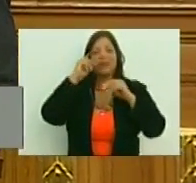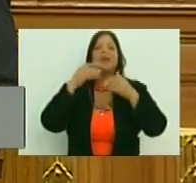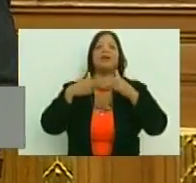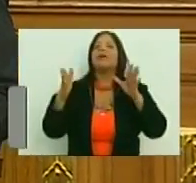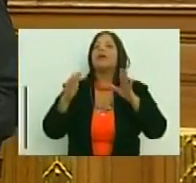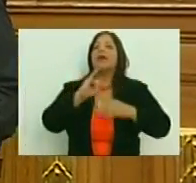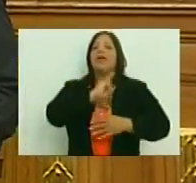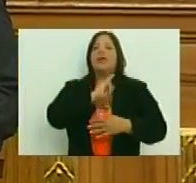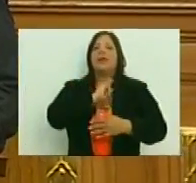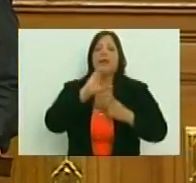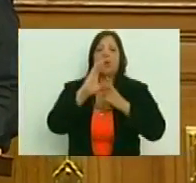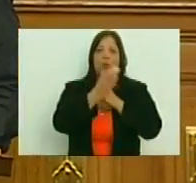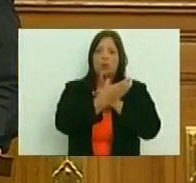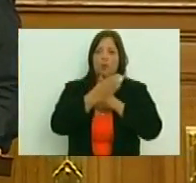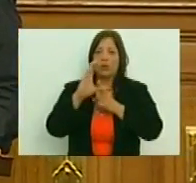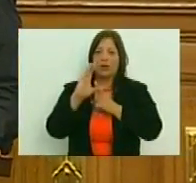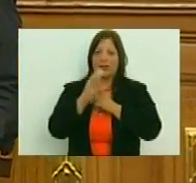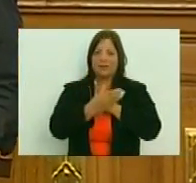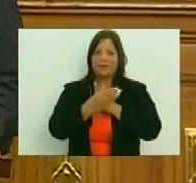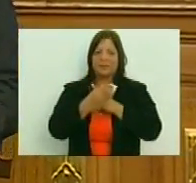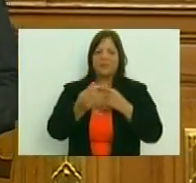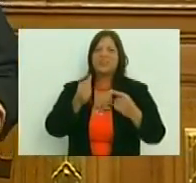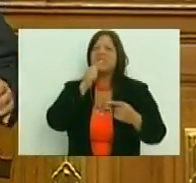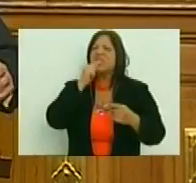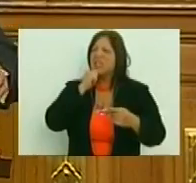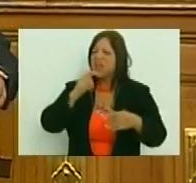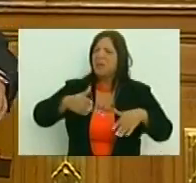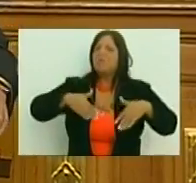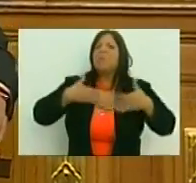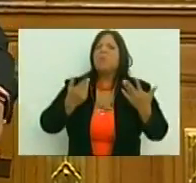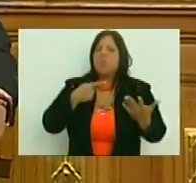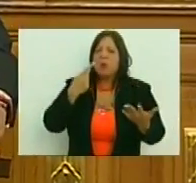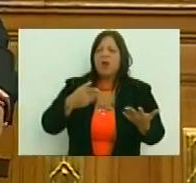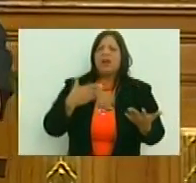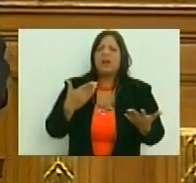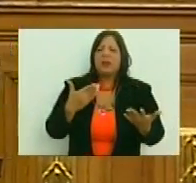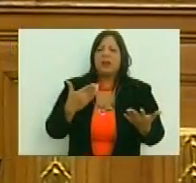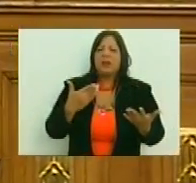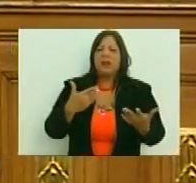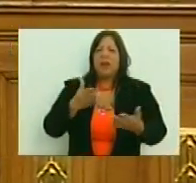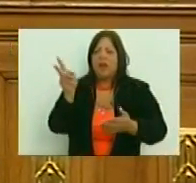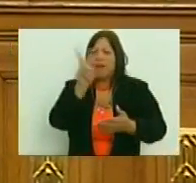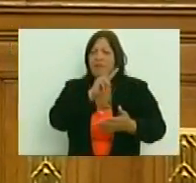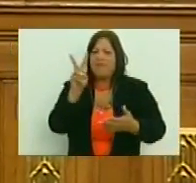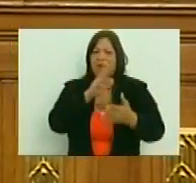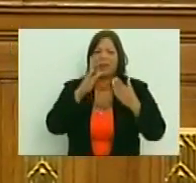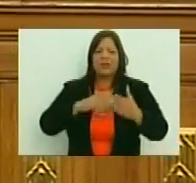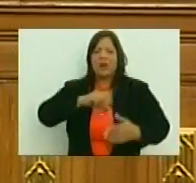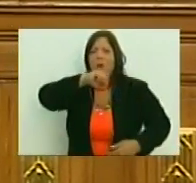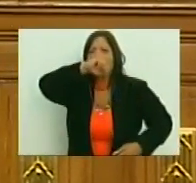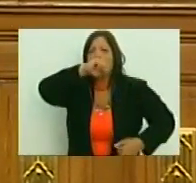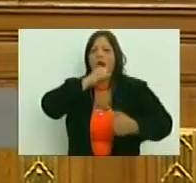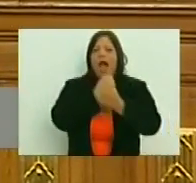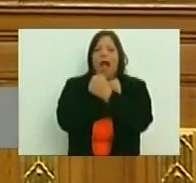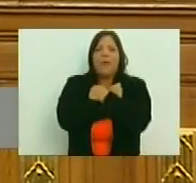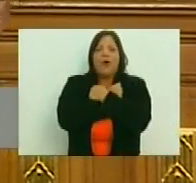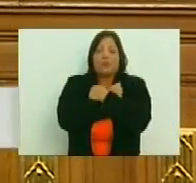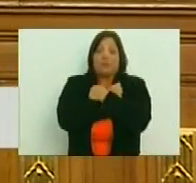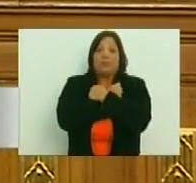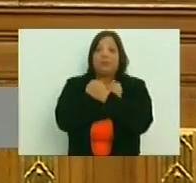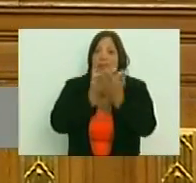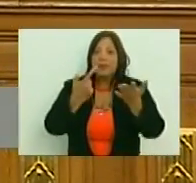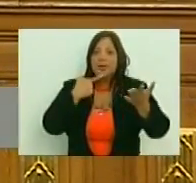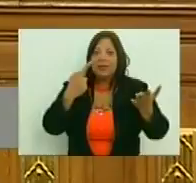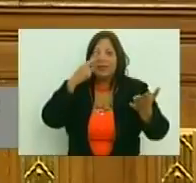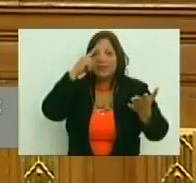la identidad cultural. ¿Quién puede negar que el venezolano es amor? ¿Quién puede